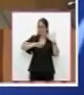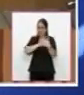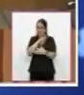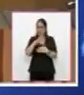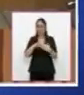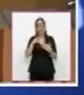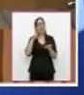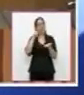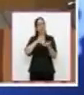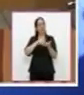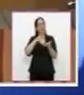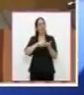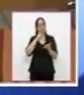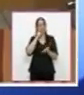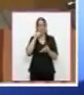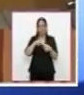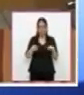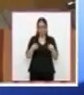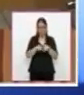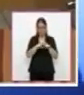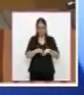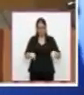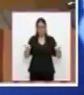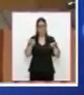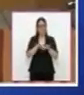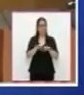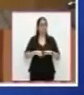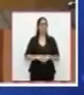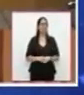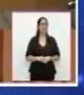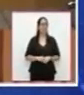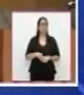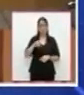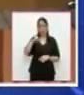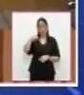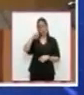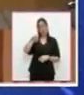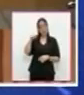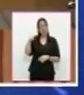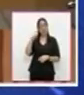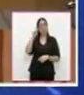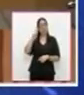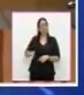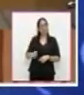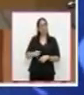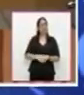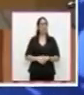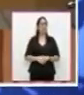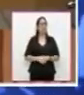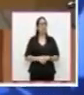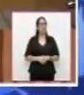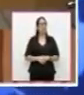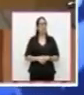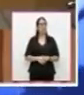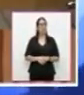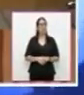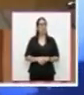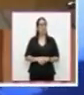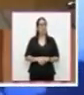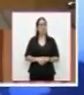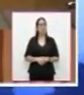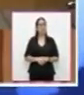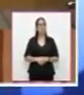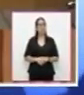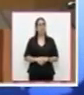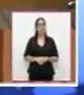proceso electoral. He dicho en muchas, pues tanto en mis entrevistas y en mis ensayos y demás, que yo